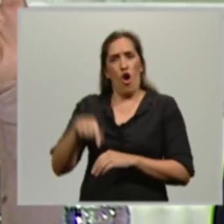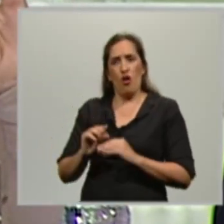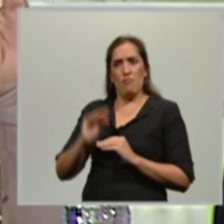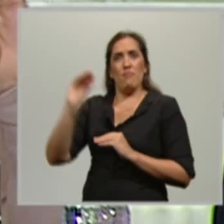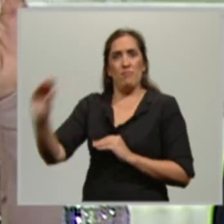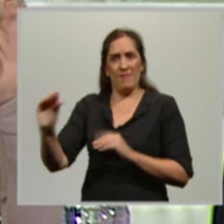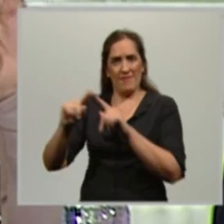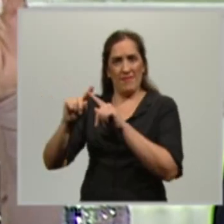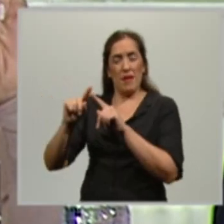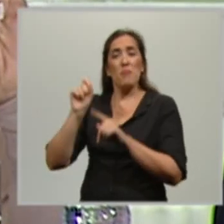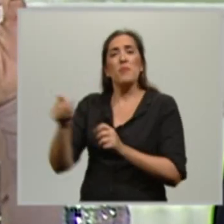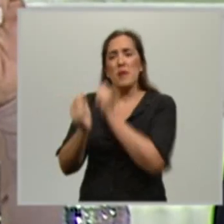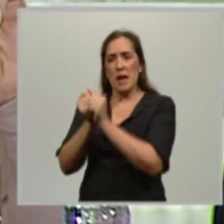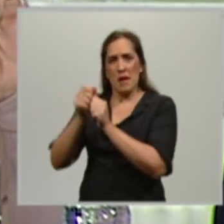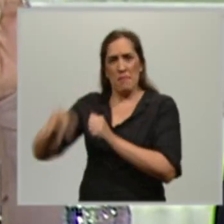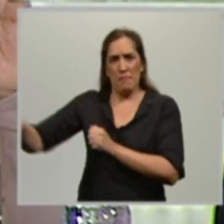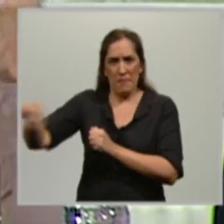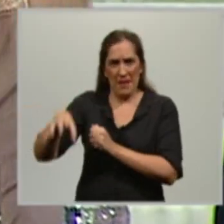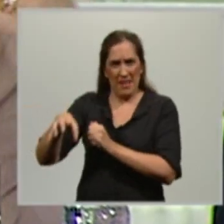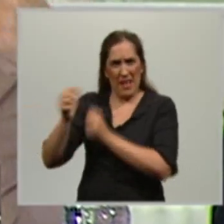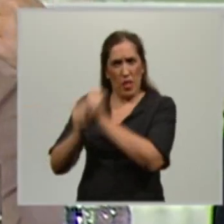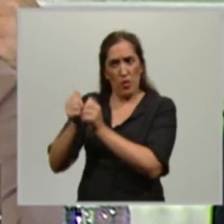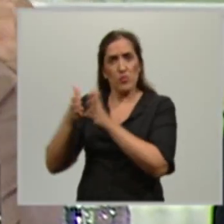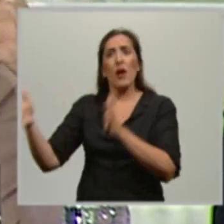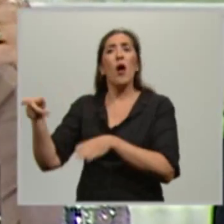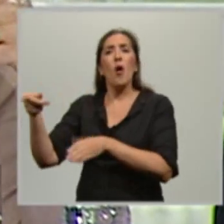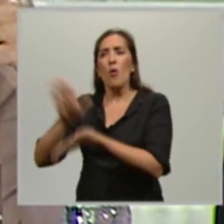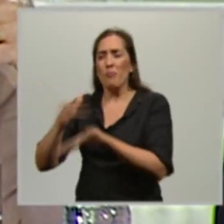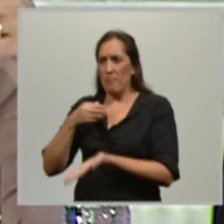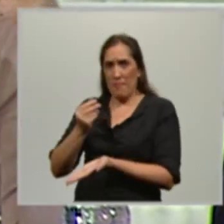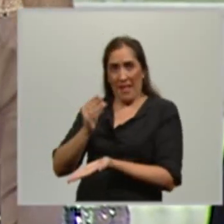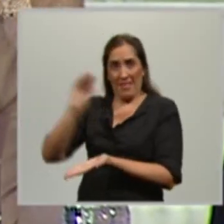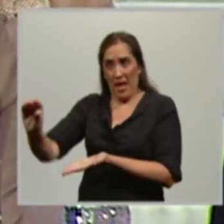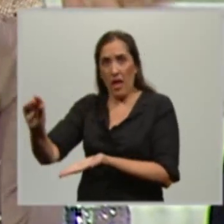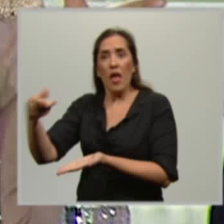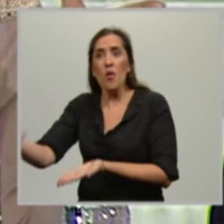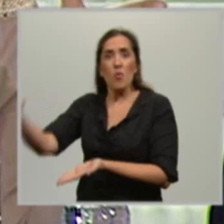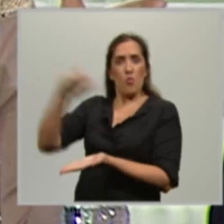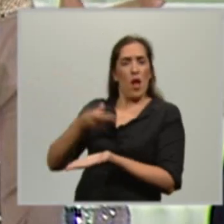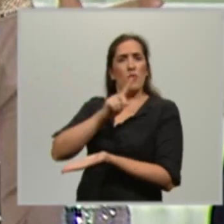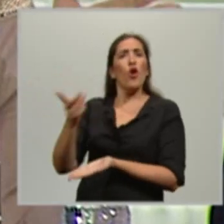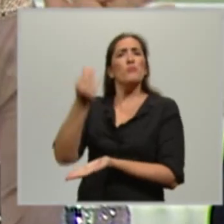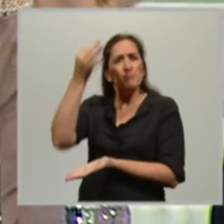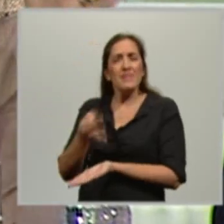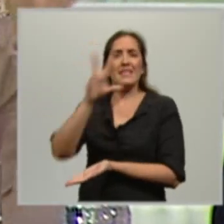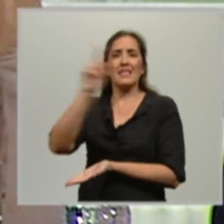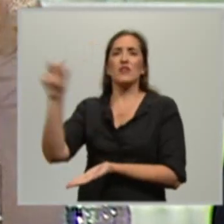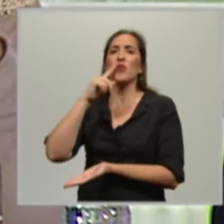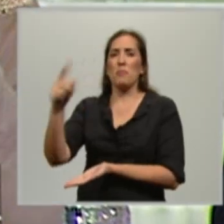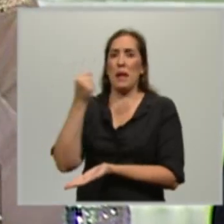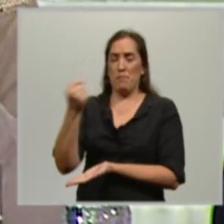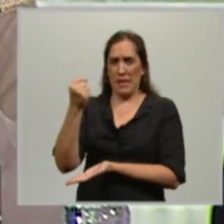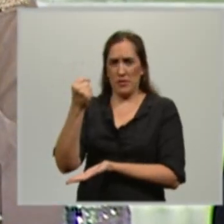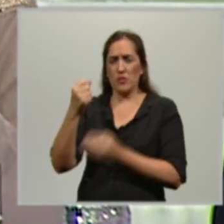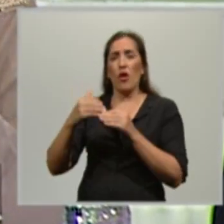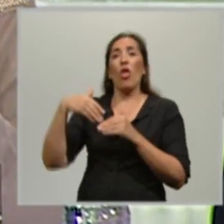siendo para parques industriales no reintegrable de 300.000 pesos, que luego la